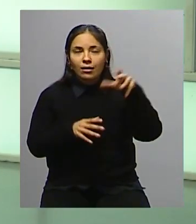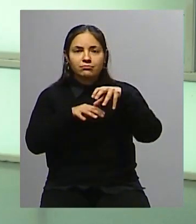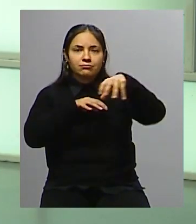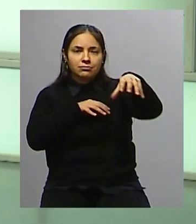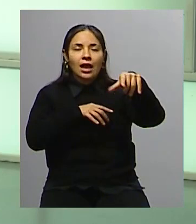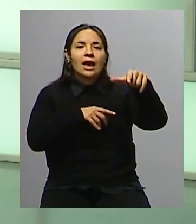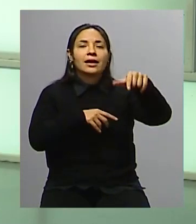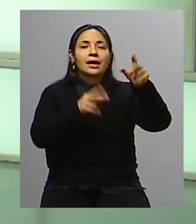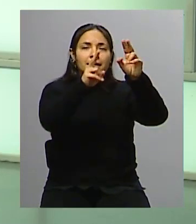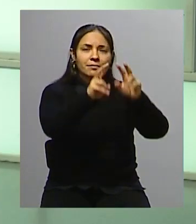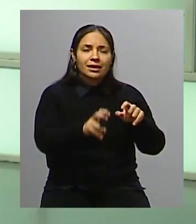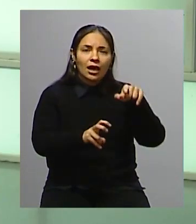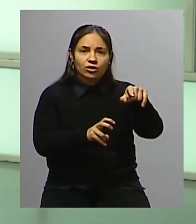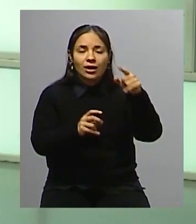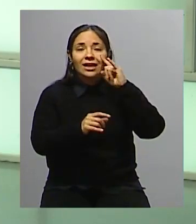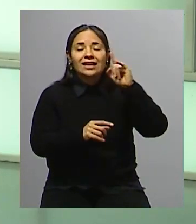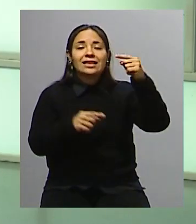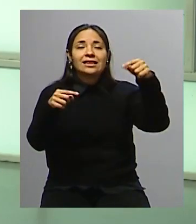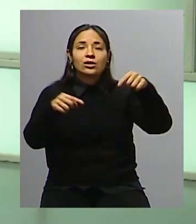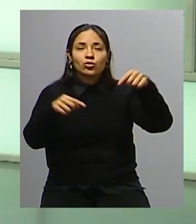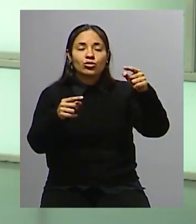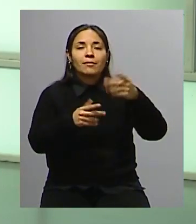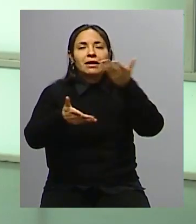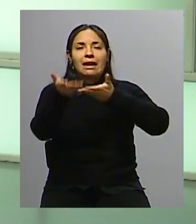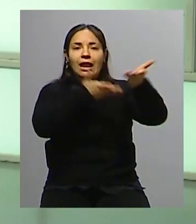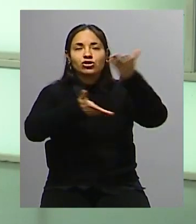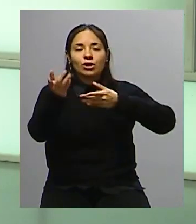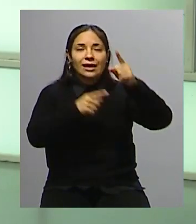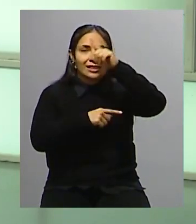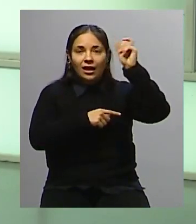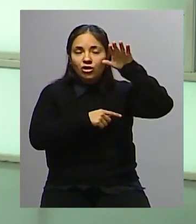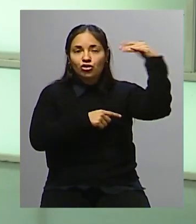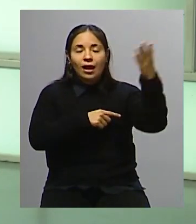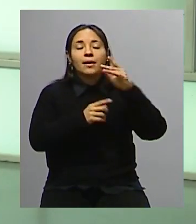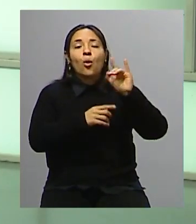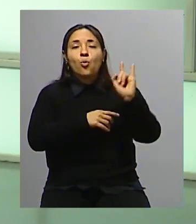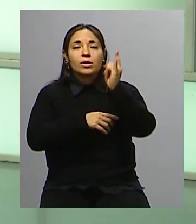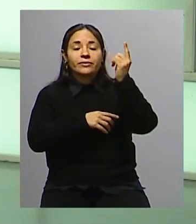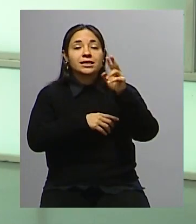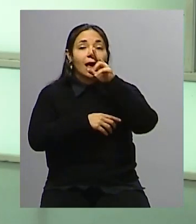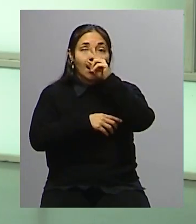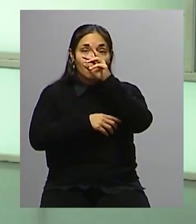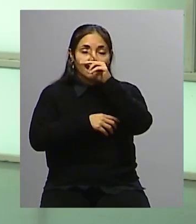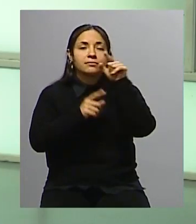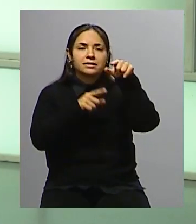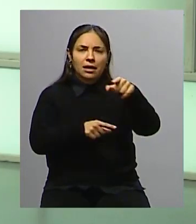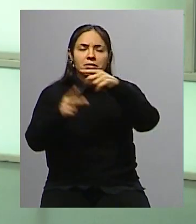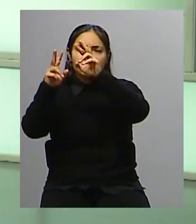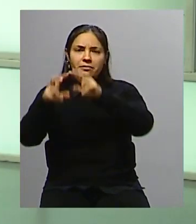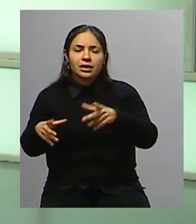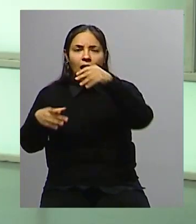Grupo de Jóvenes Investigadores del Instituto de Relaciones Internacionales de la Universidad de La Plata y maestrando e investigador en el